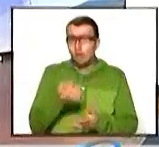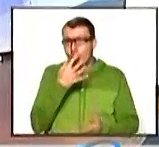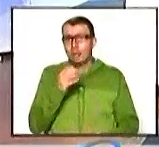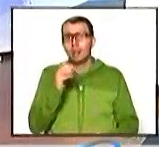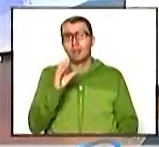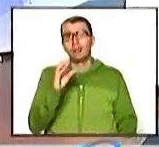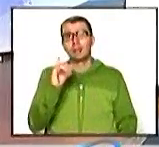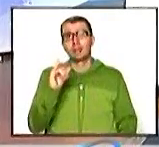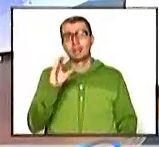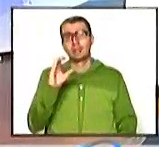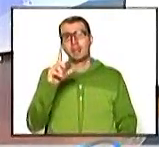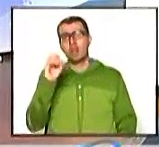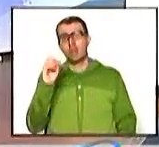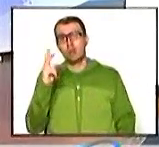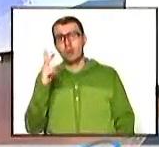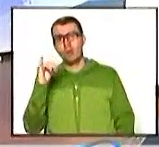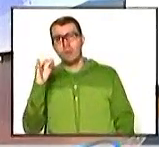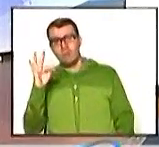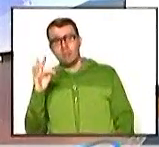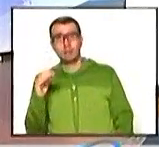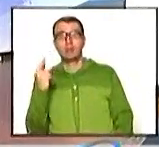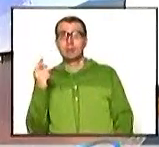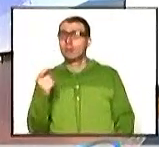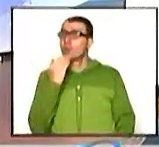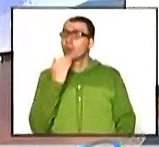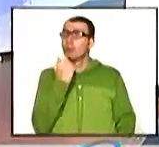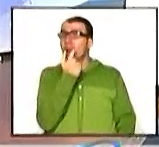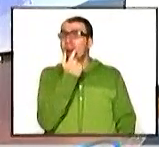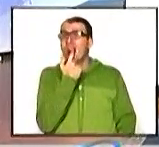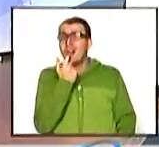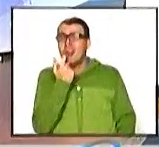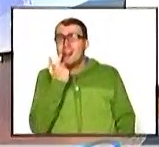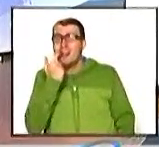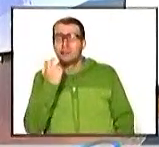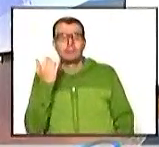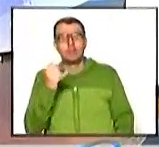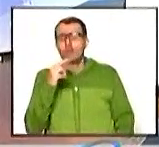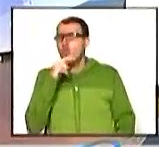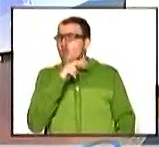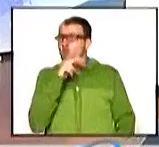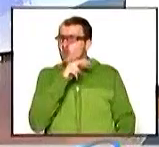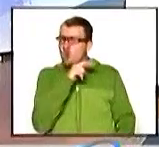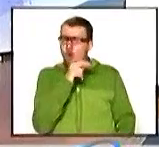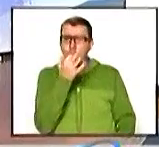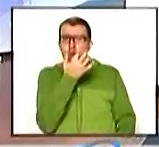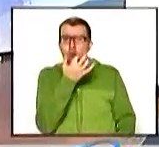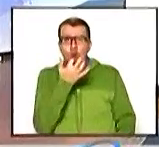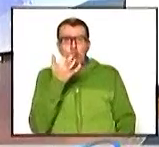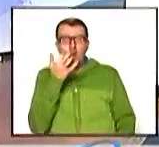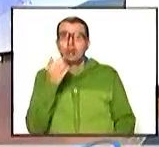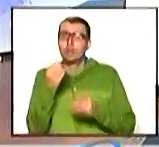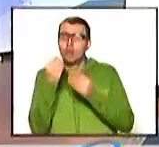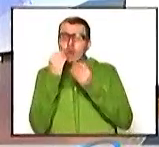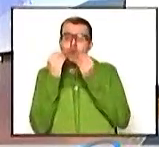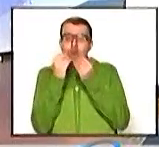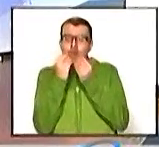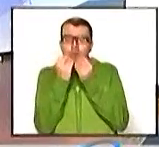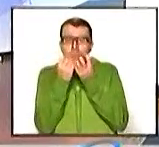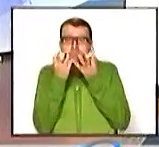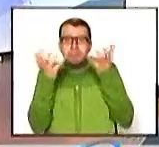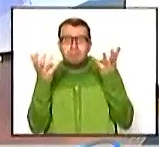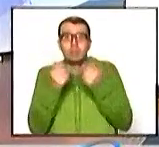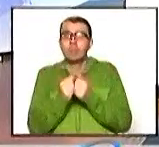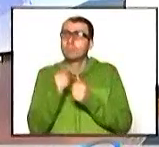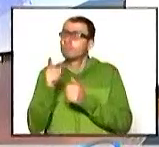no, esos labios se le pone terriblemente en el labio inferior, se le pone rojo y me dijeron que era como un herpes. Se le mandó a hacer el examen